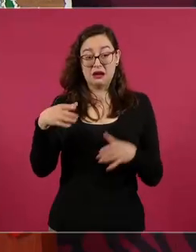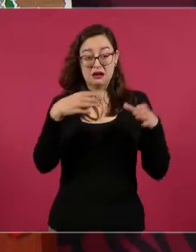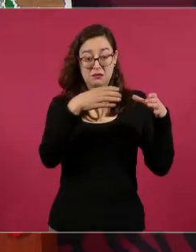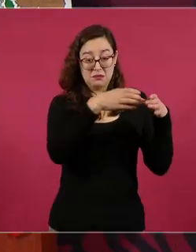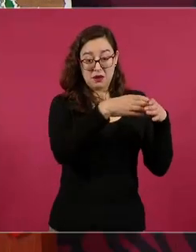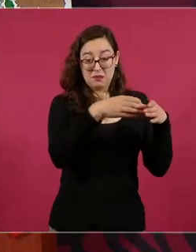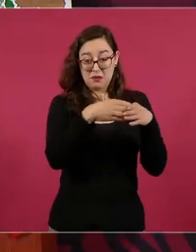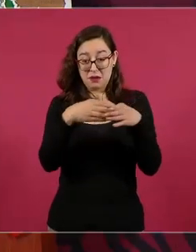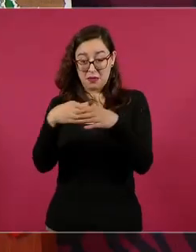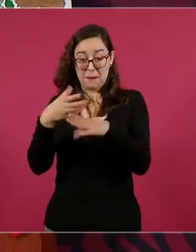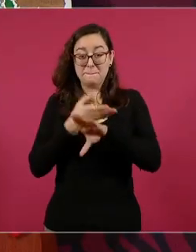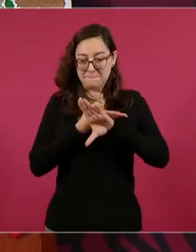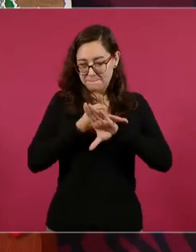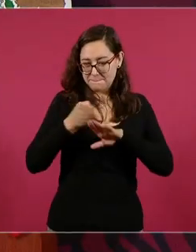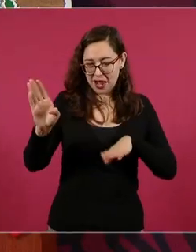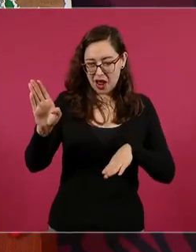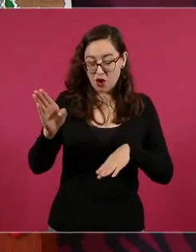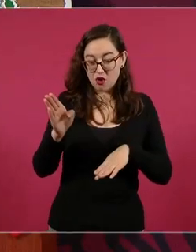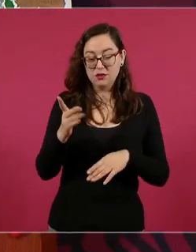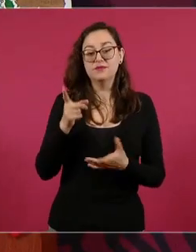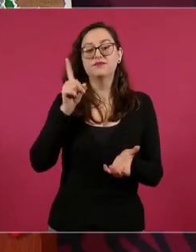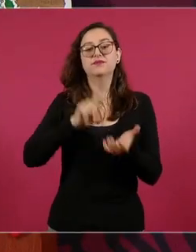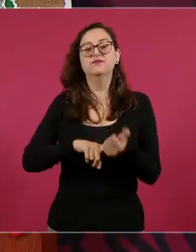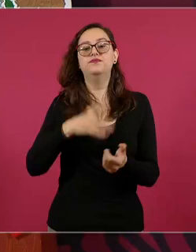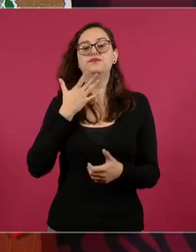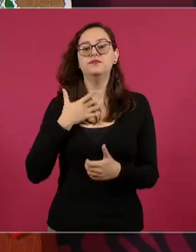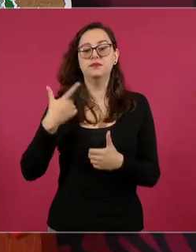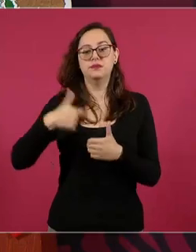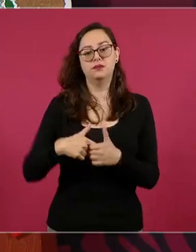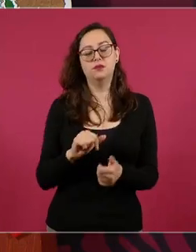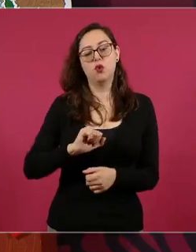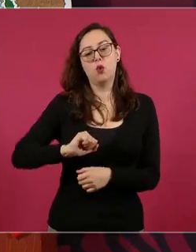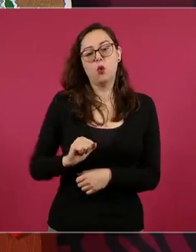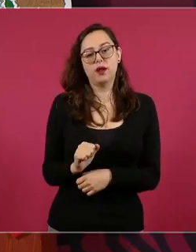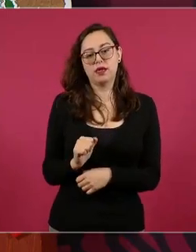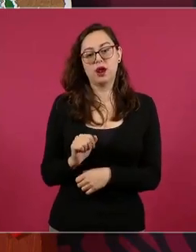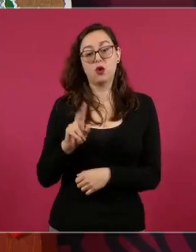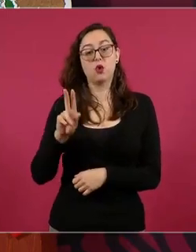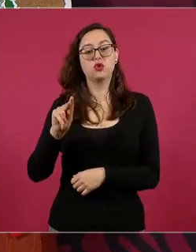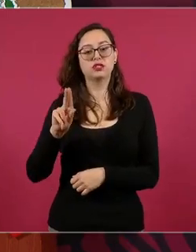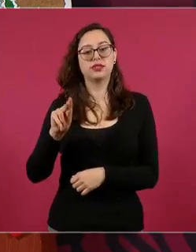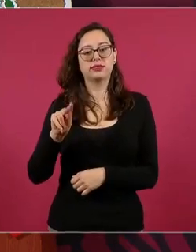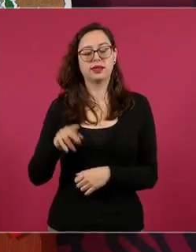construyeron de almacenamiento de combustible.